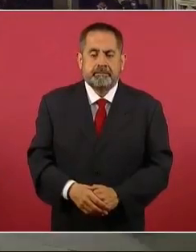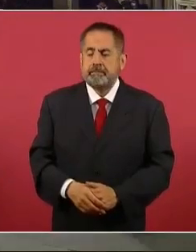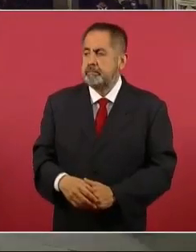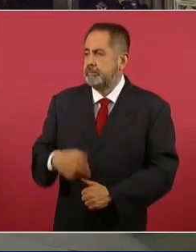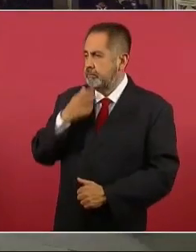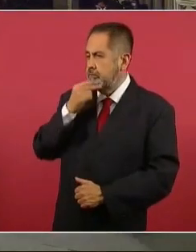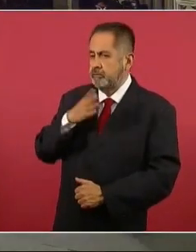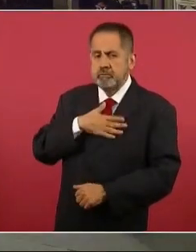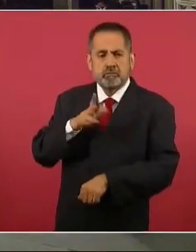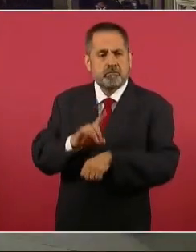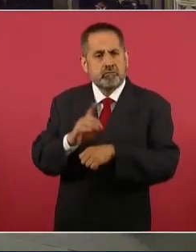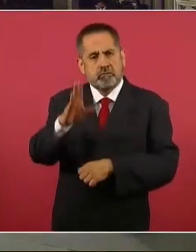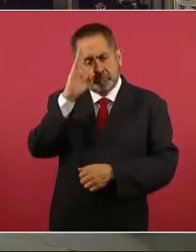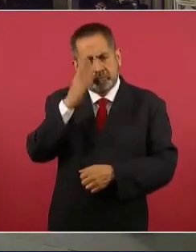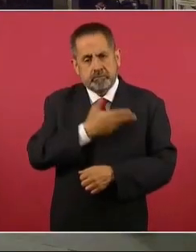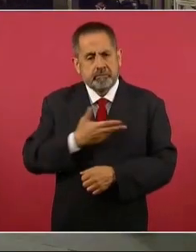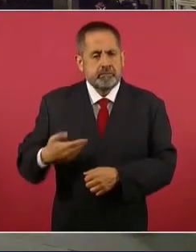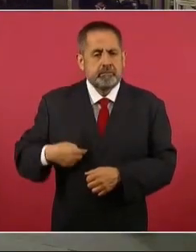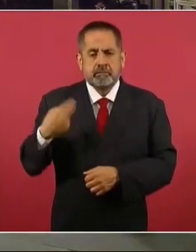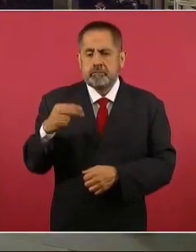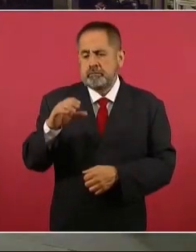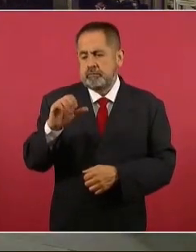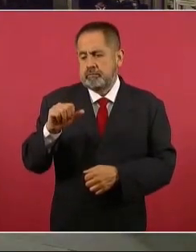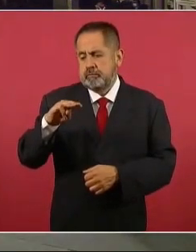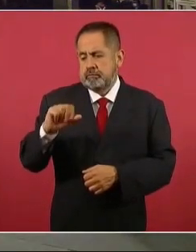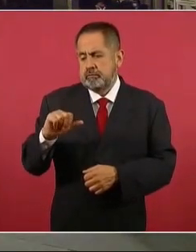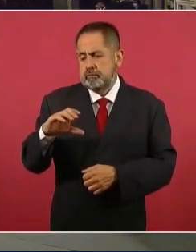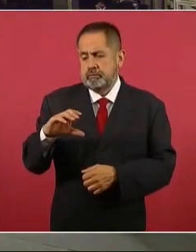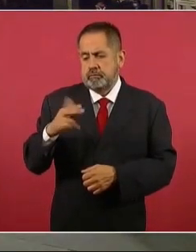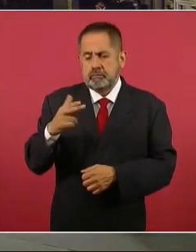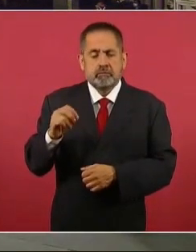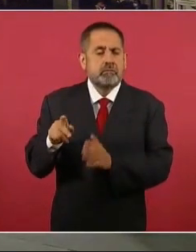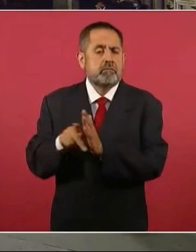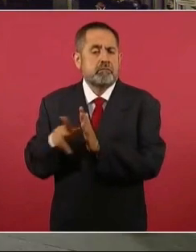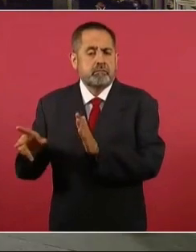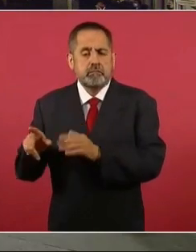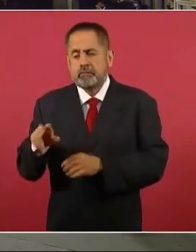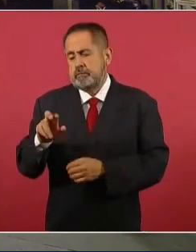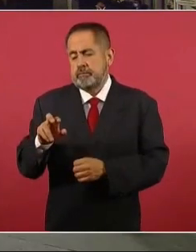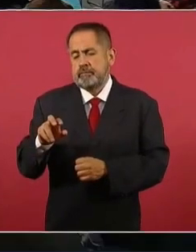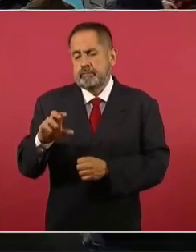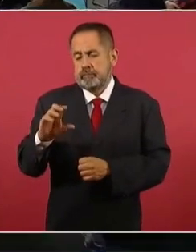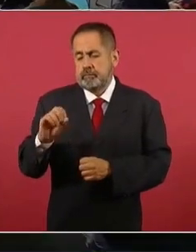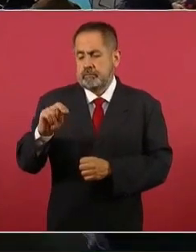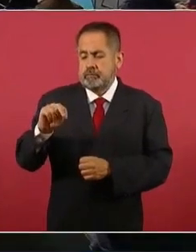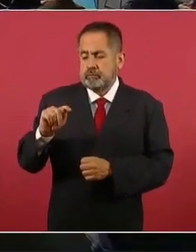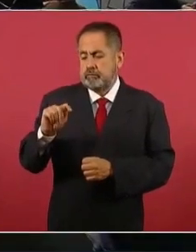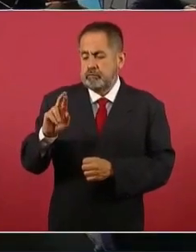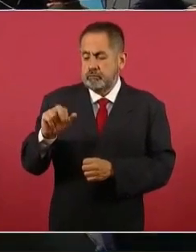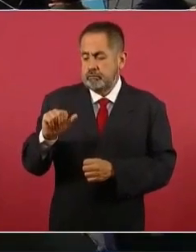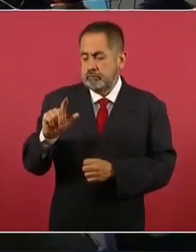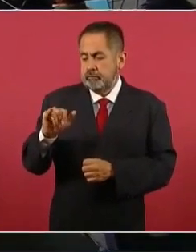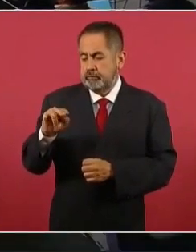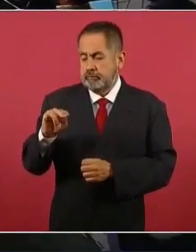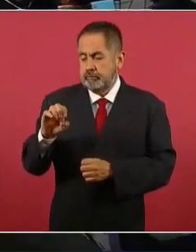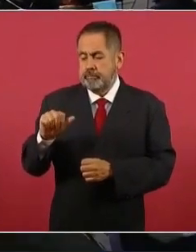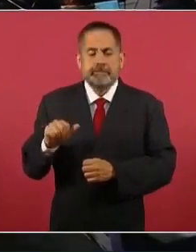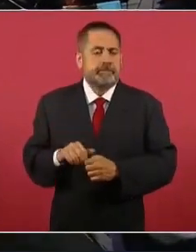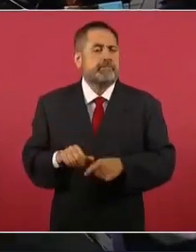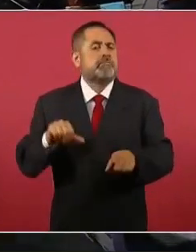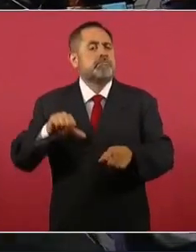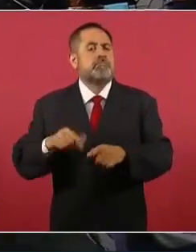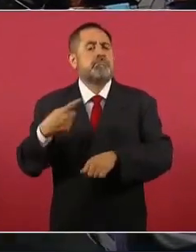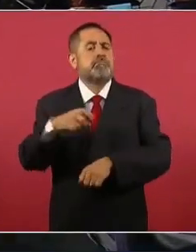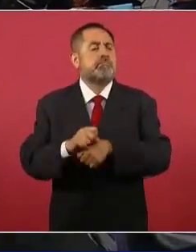Buenos días, señor presidente. Buenos días a todos. Sosimo Camacho, de la revista Contralínea. En esta semana, en la revista Contralínea, hemos dado a conocer una serie